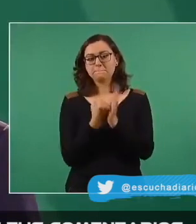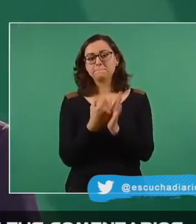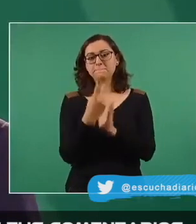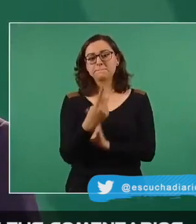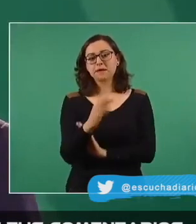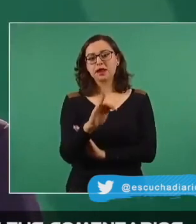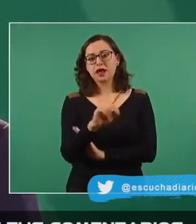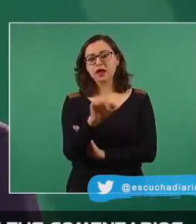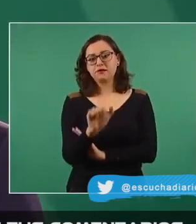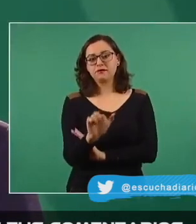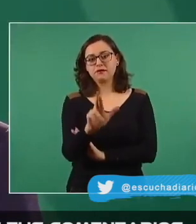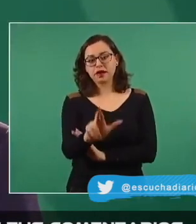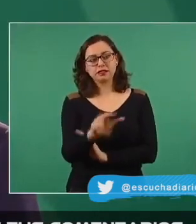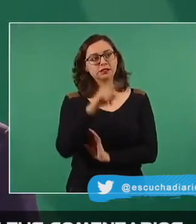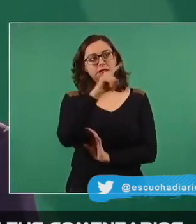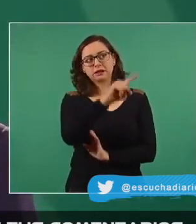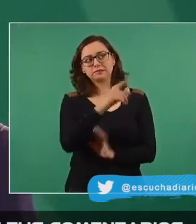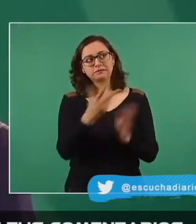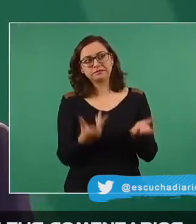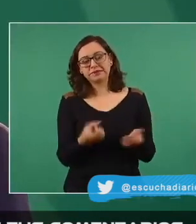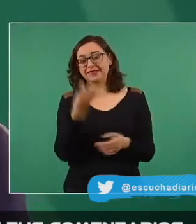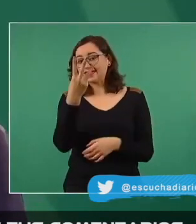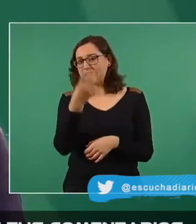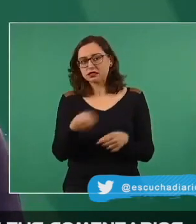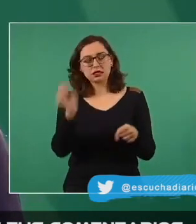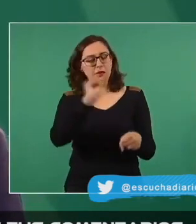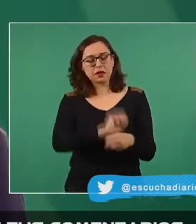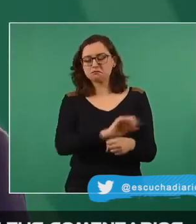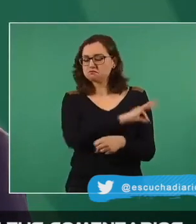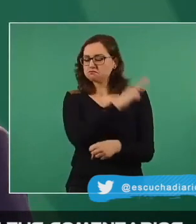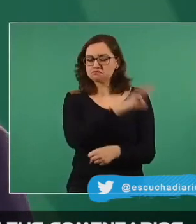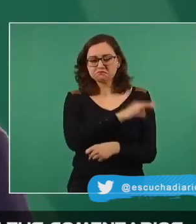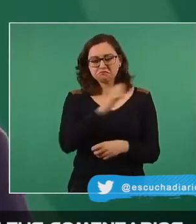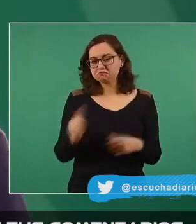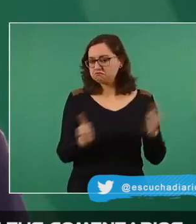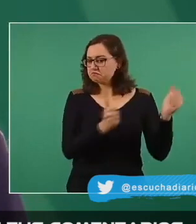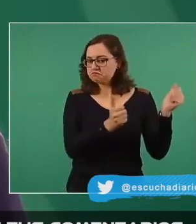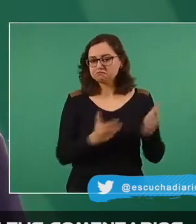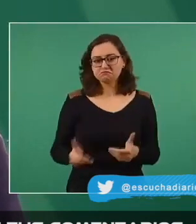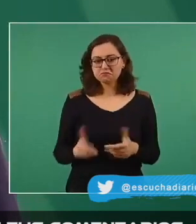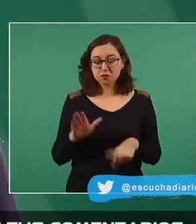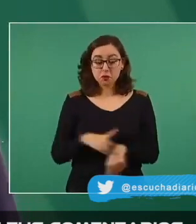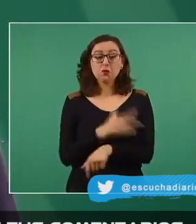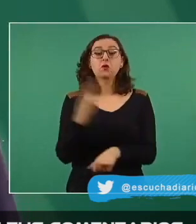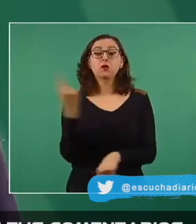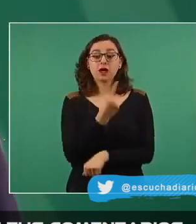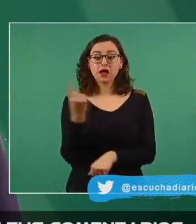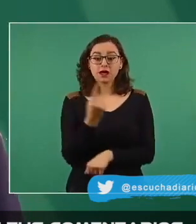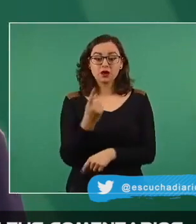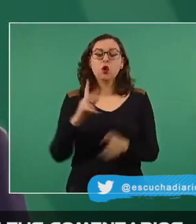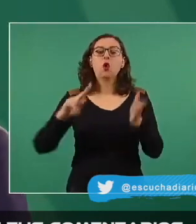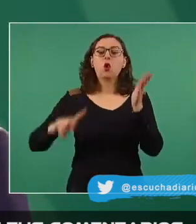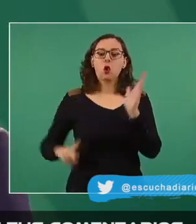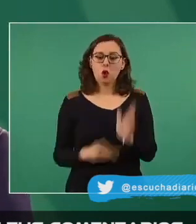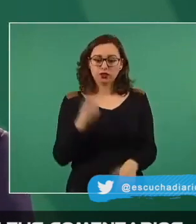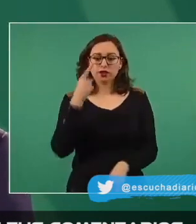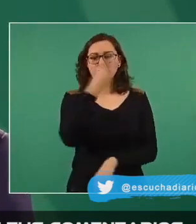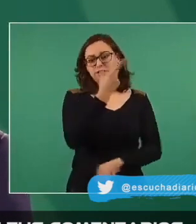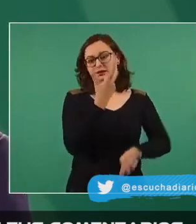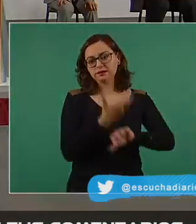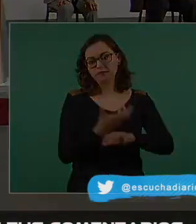de 80 a 92 por ciento zacatecas baja california sur chihuahua colima aguascalientes